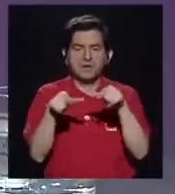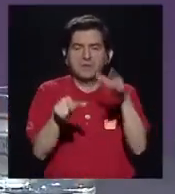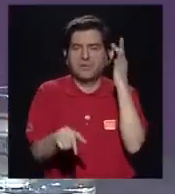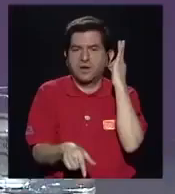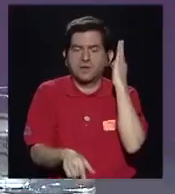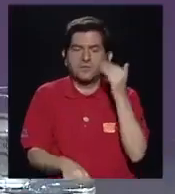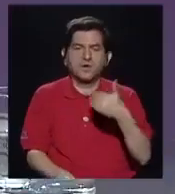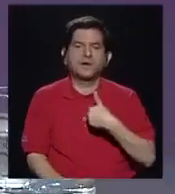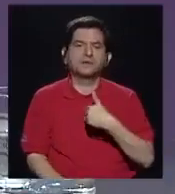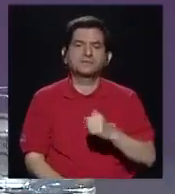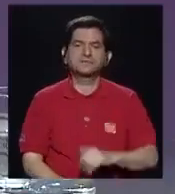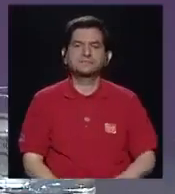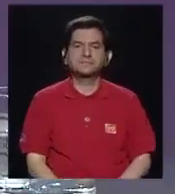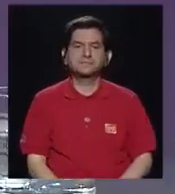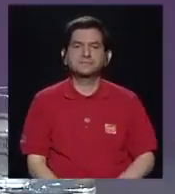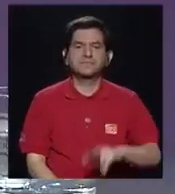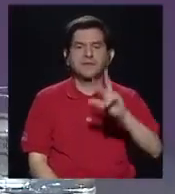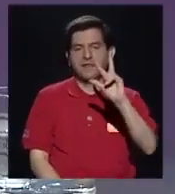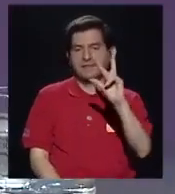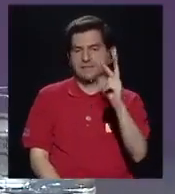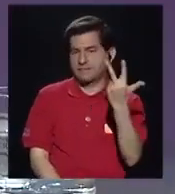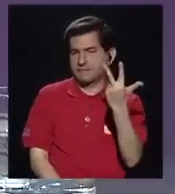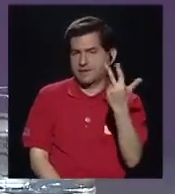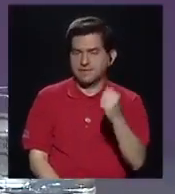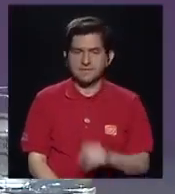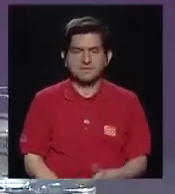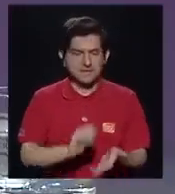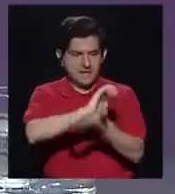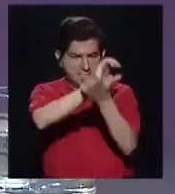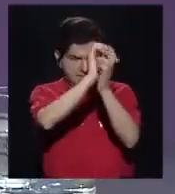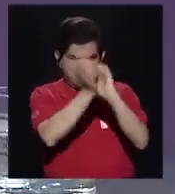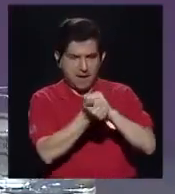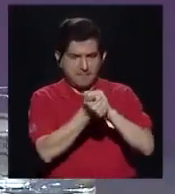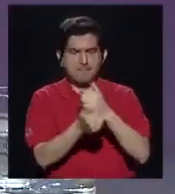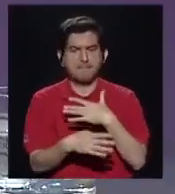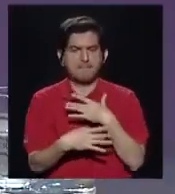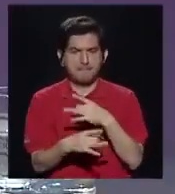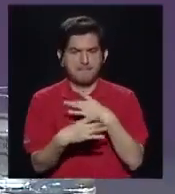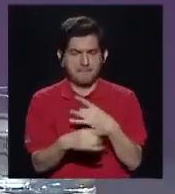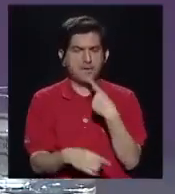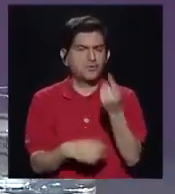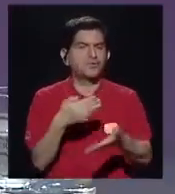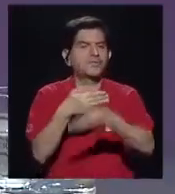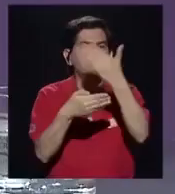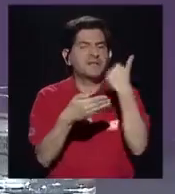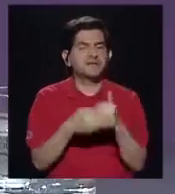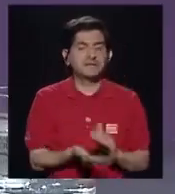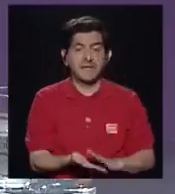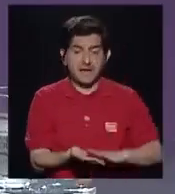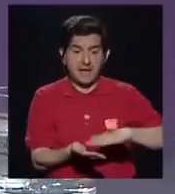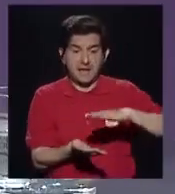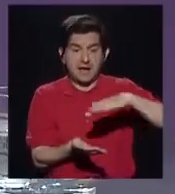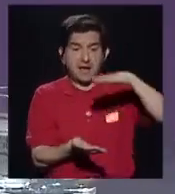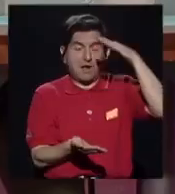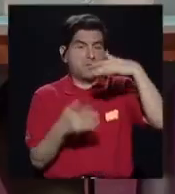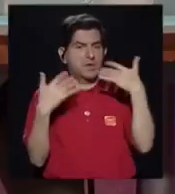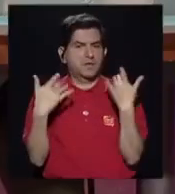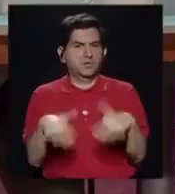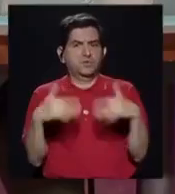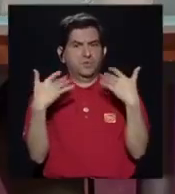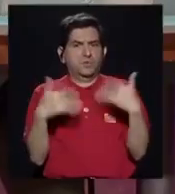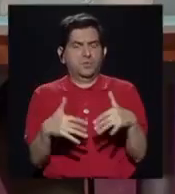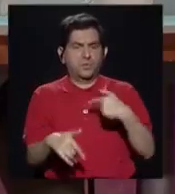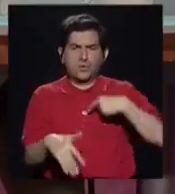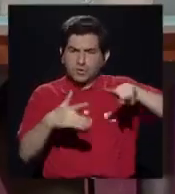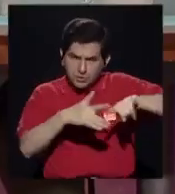y el tercer cambio que es curioso es lo que me hablabas antes el aumento extraordinario Cuando